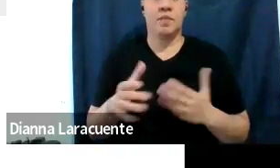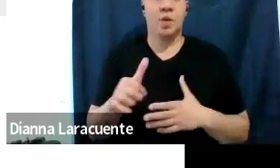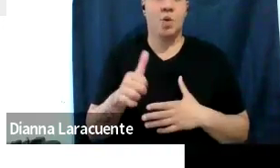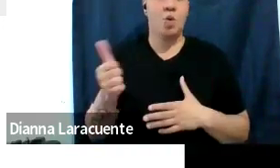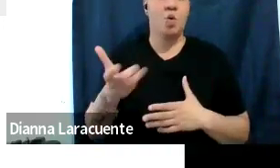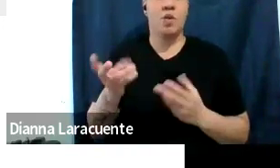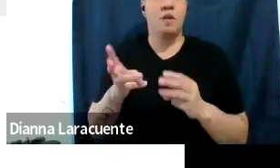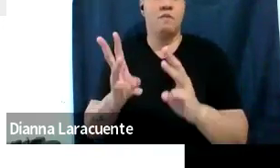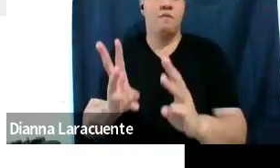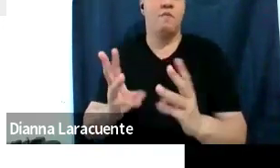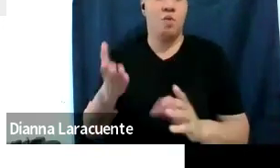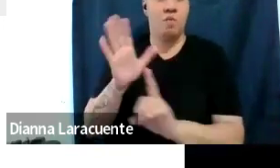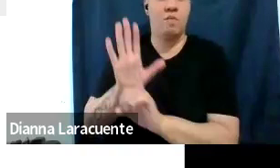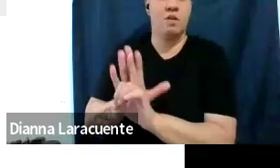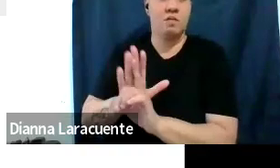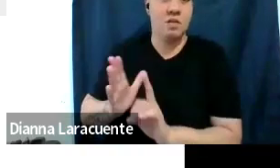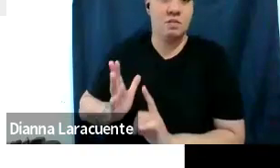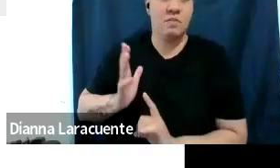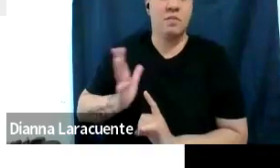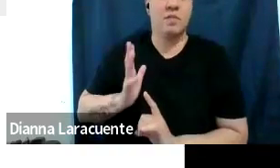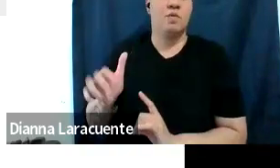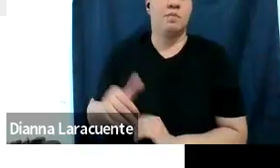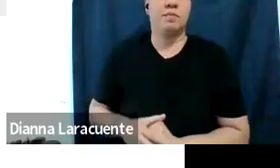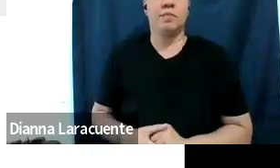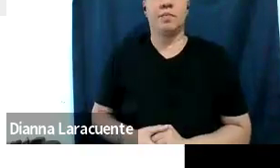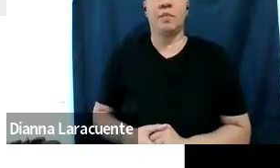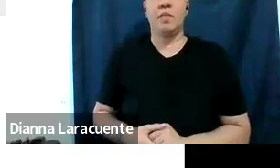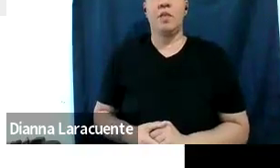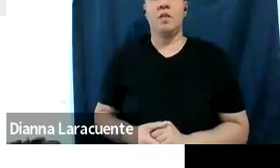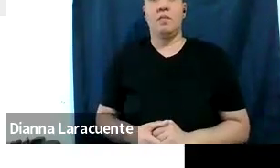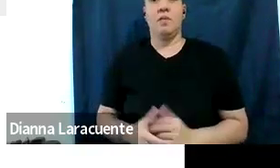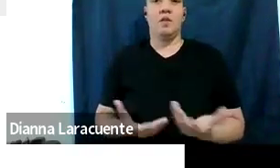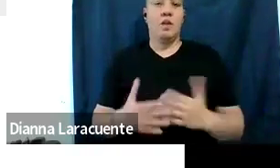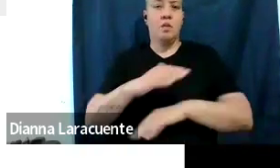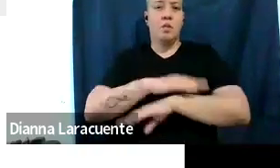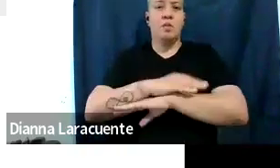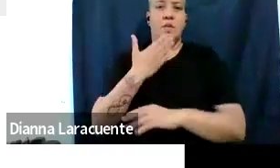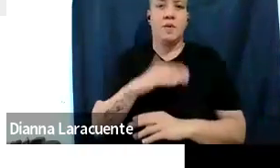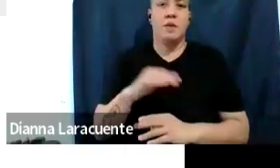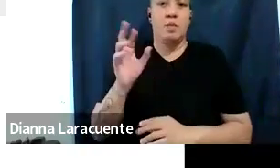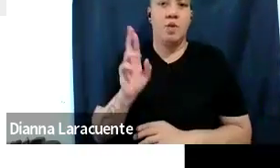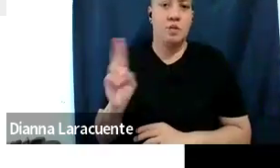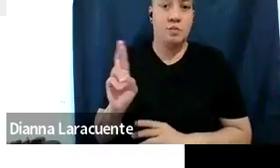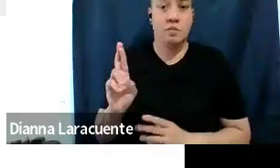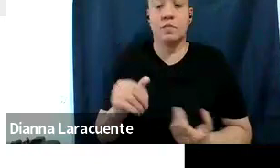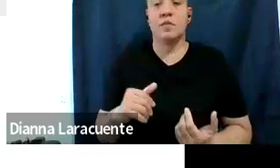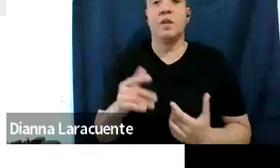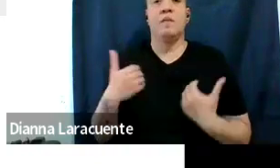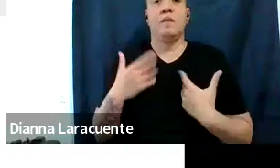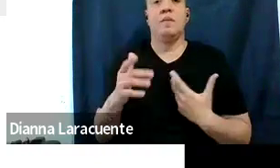elegancia, otra forma de ser, otra entereza. A pesar de que se portó mal con las turbas republicanas, había